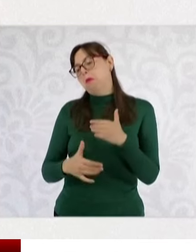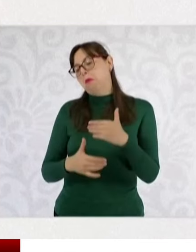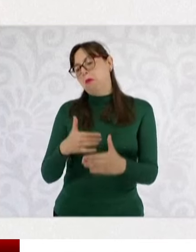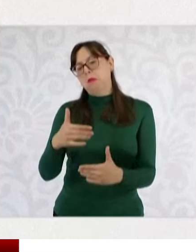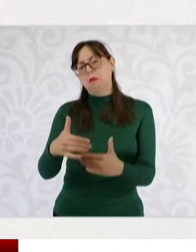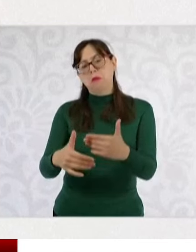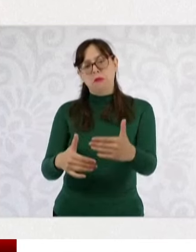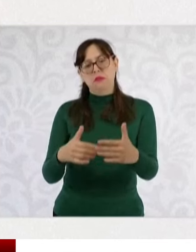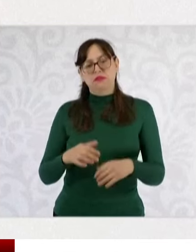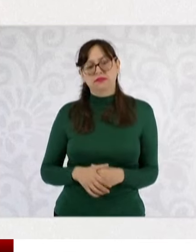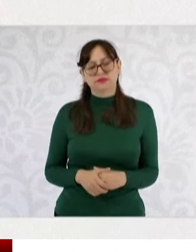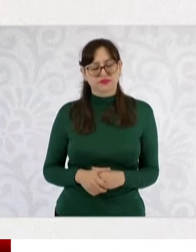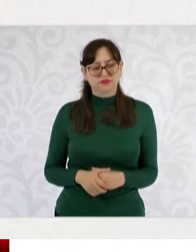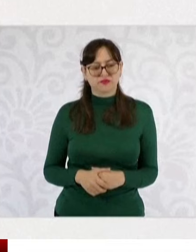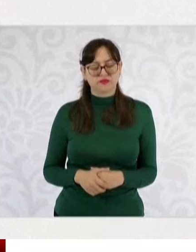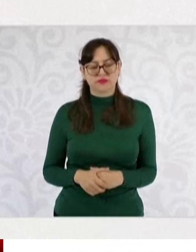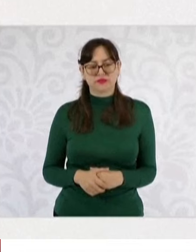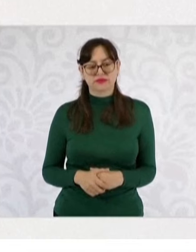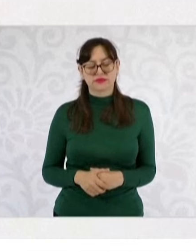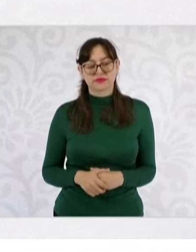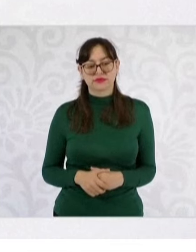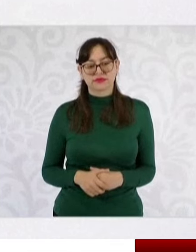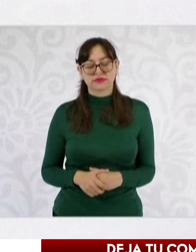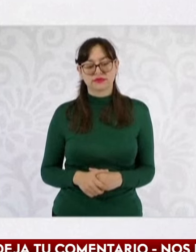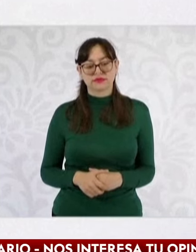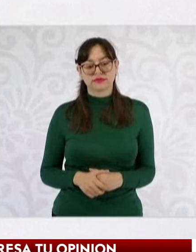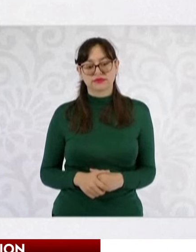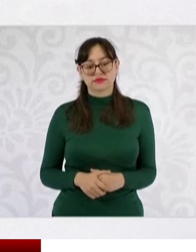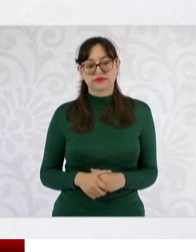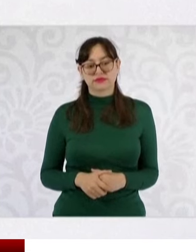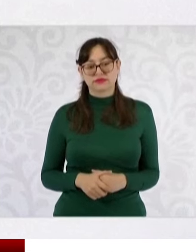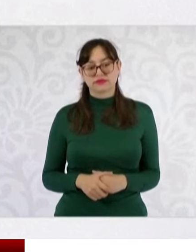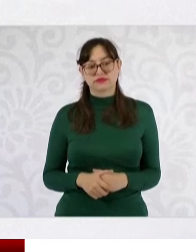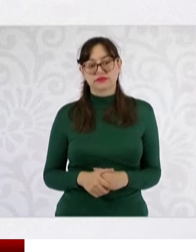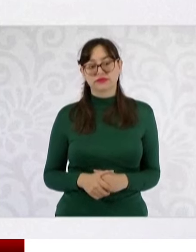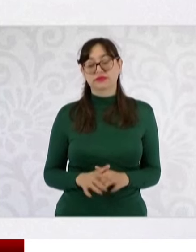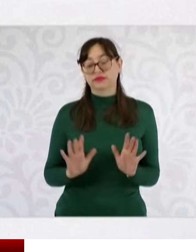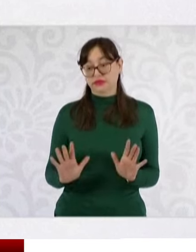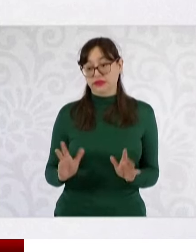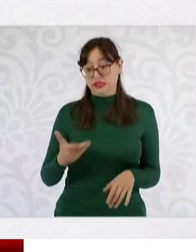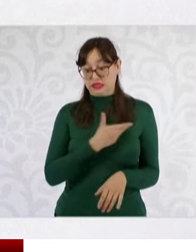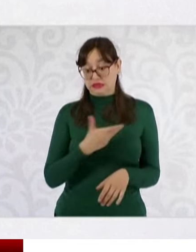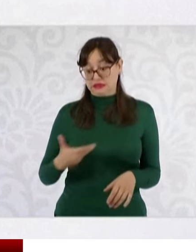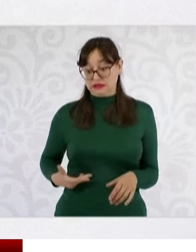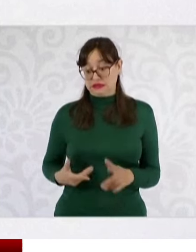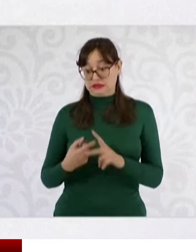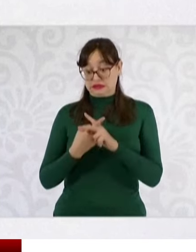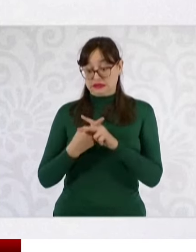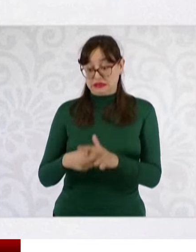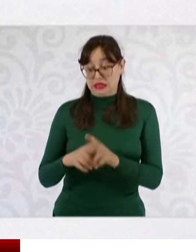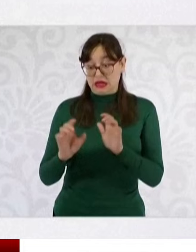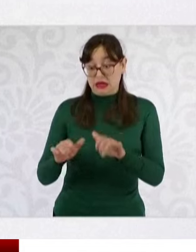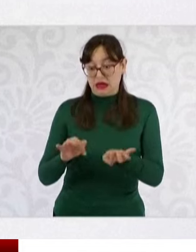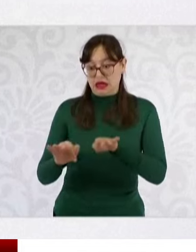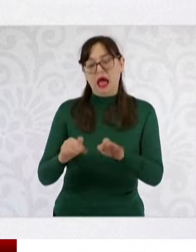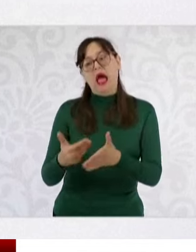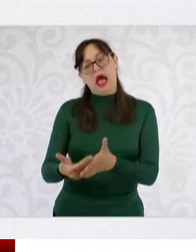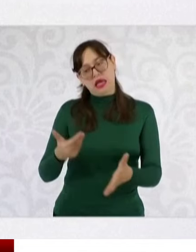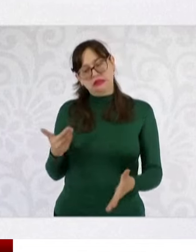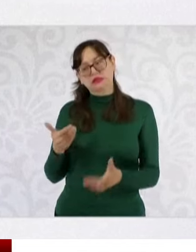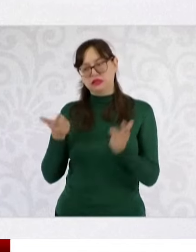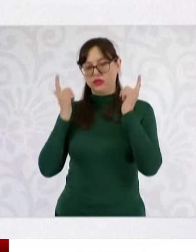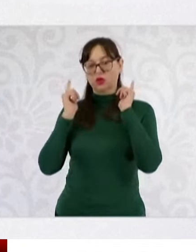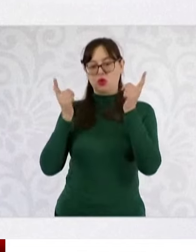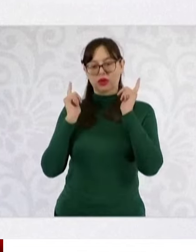mexicana envió el martes una carta al magnate en la que advirtió que la migración y el consumo de drogas no se resuelven con amenazas y que si